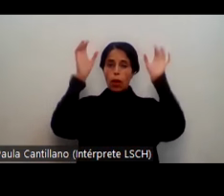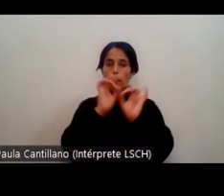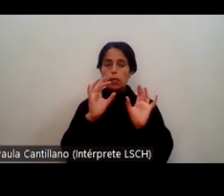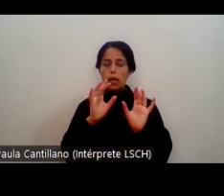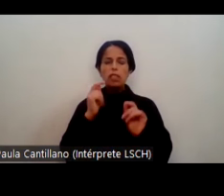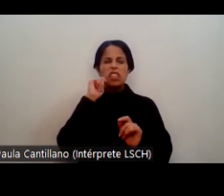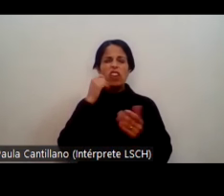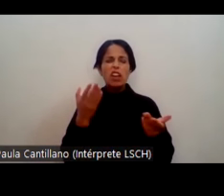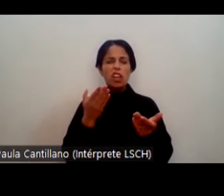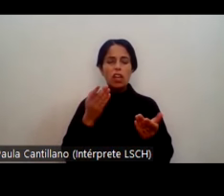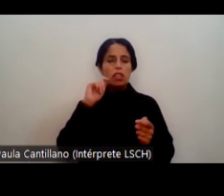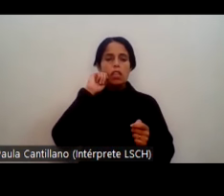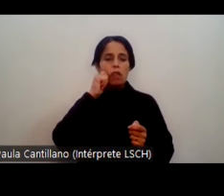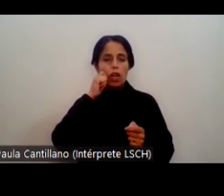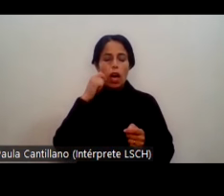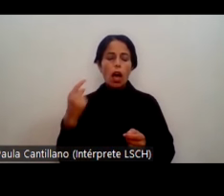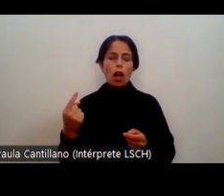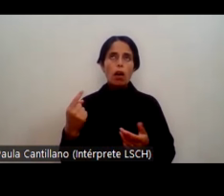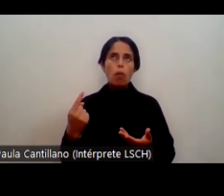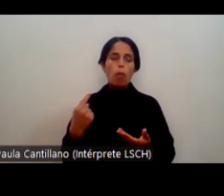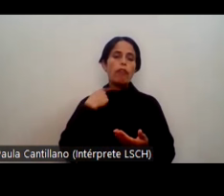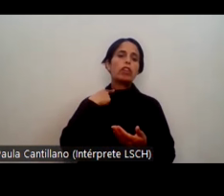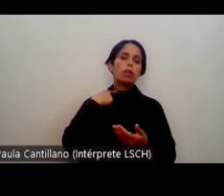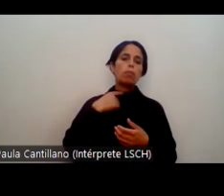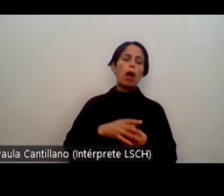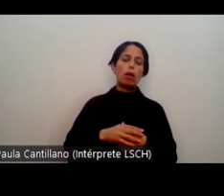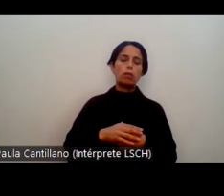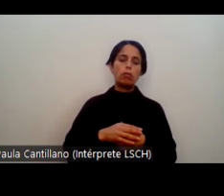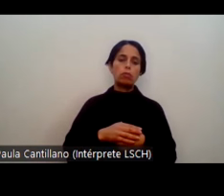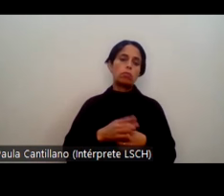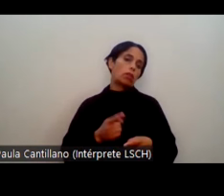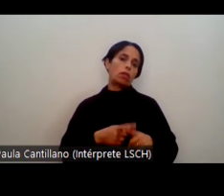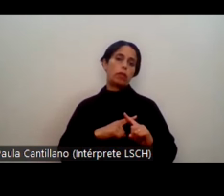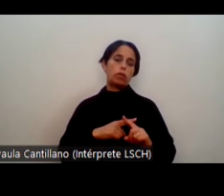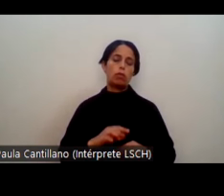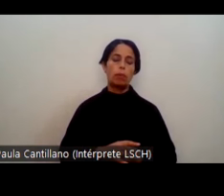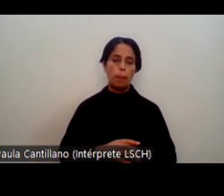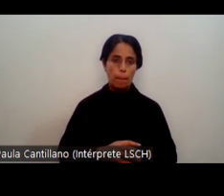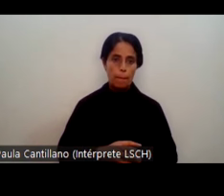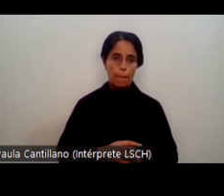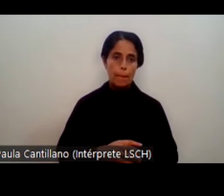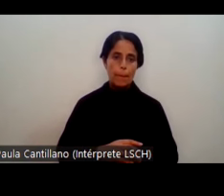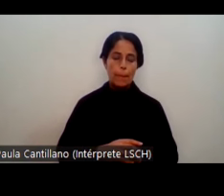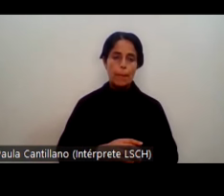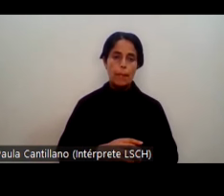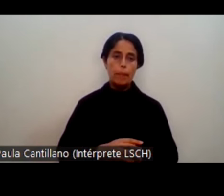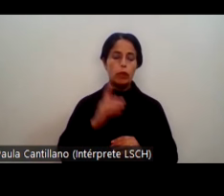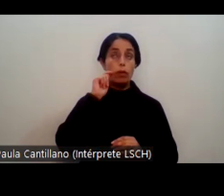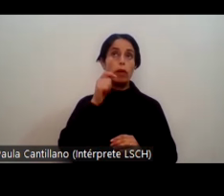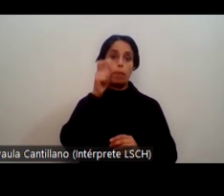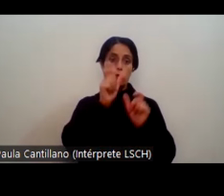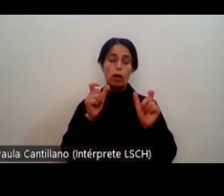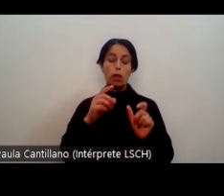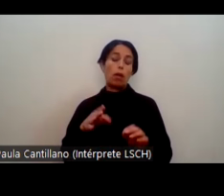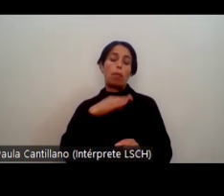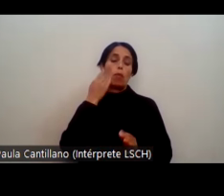una especie de boina con dos orejitas redondas, que en este caso lo más probable que podría ser interpretarlo como una